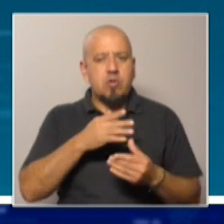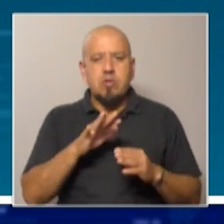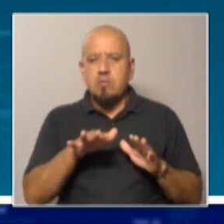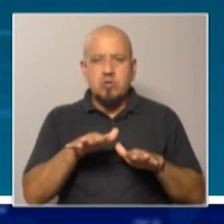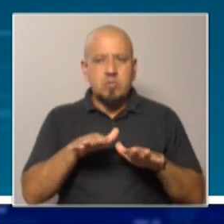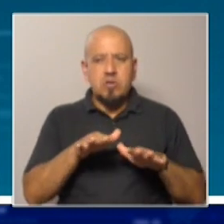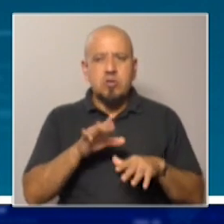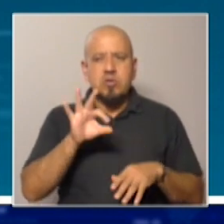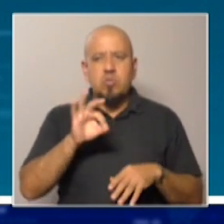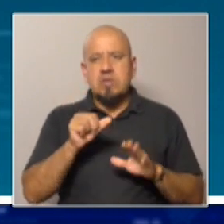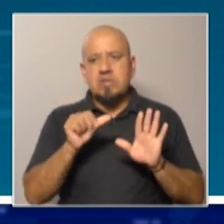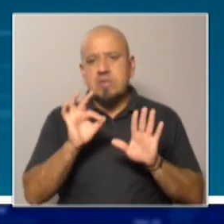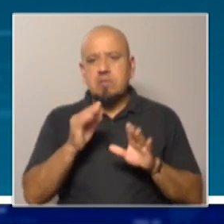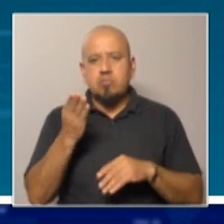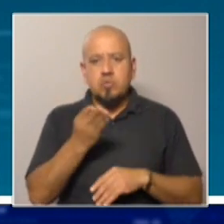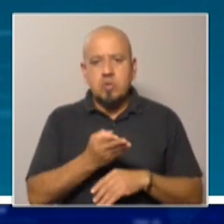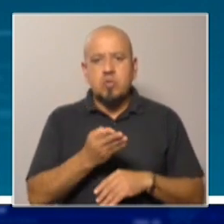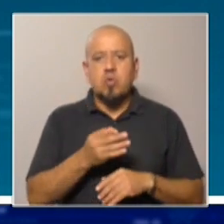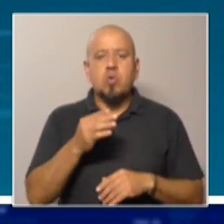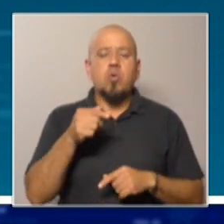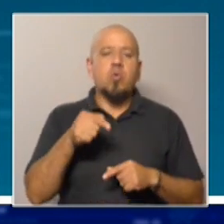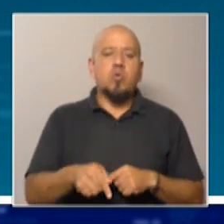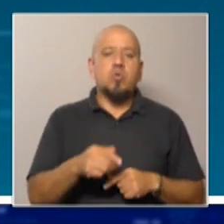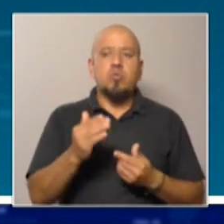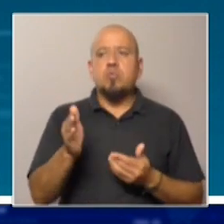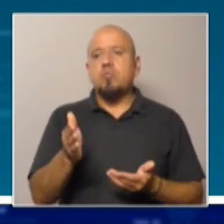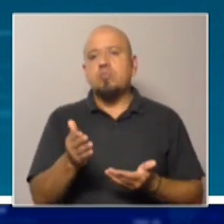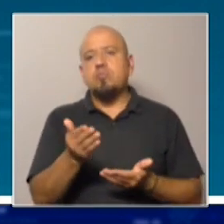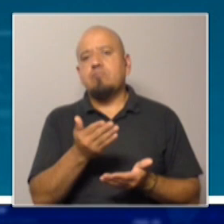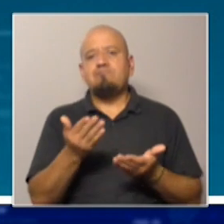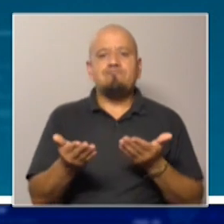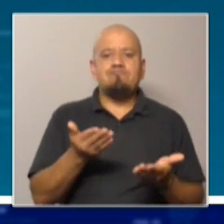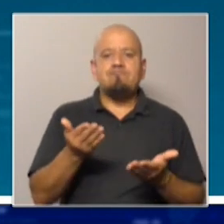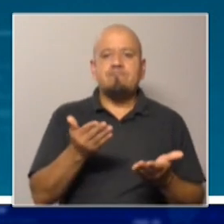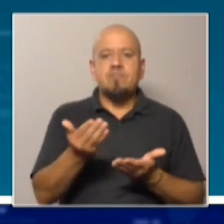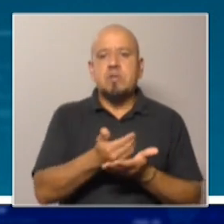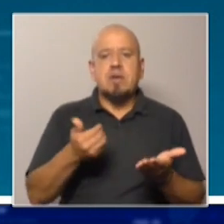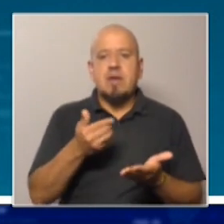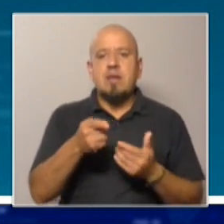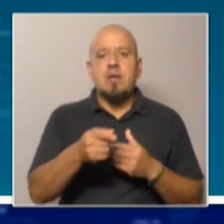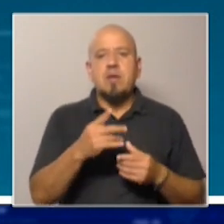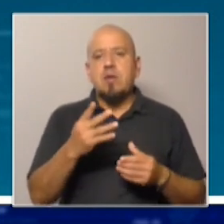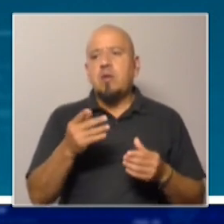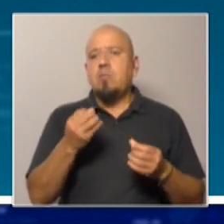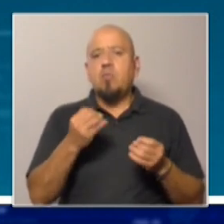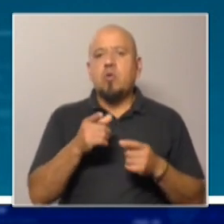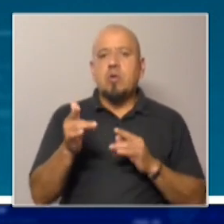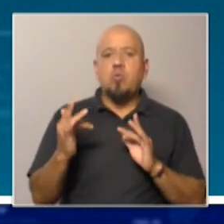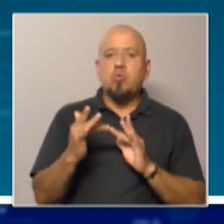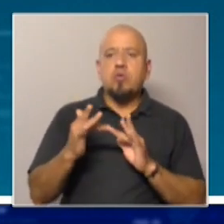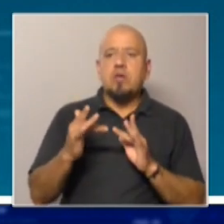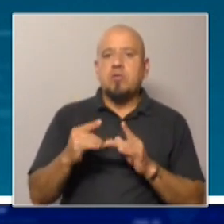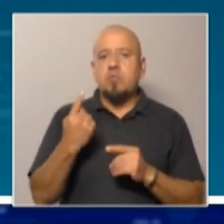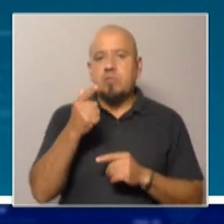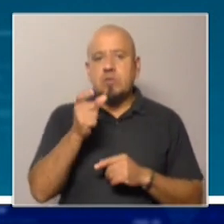de un 50-60%, tengo que sacar, no sé, una cuarta parte del personal por un contacto de